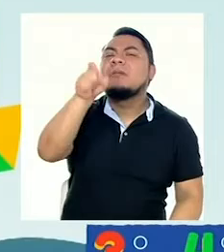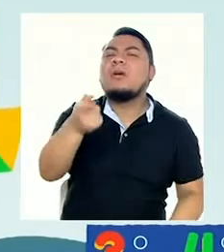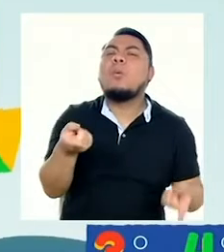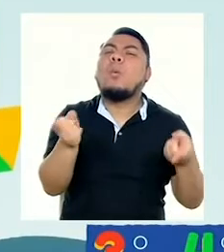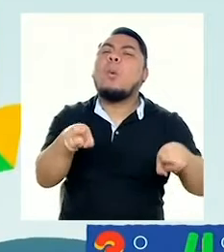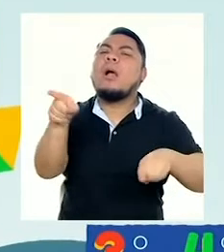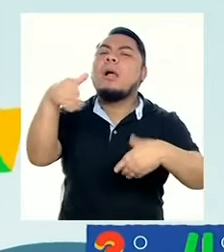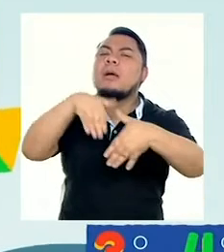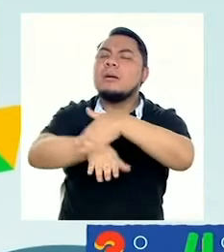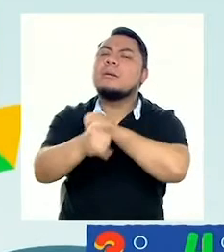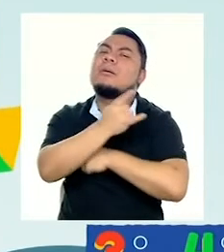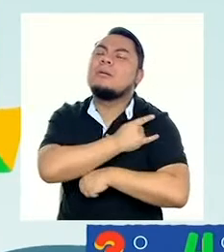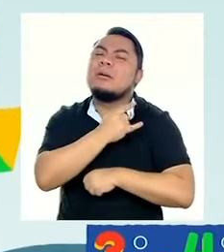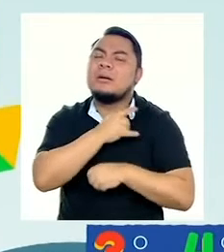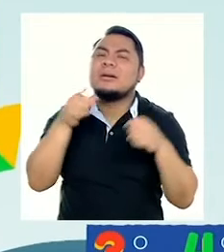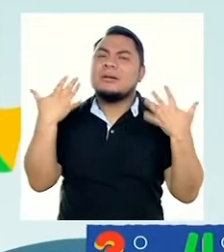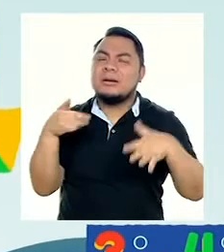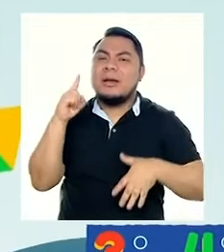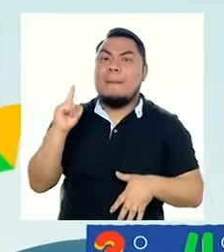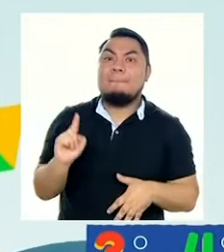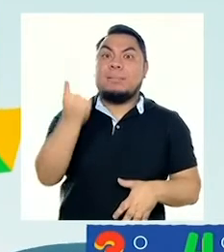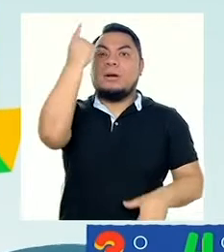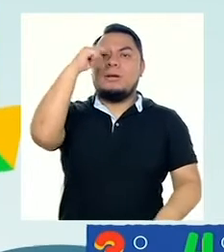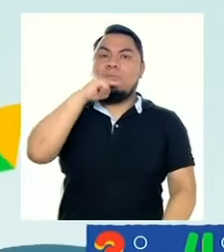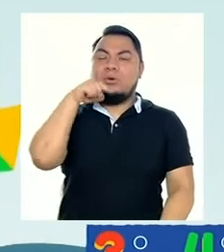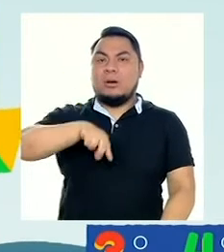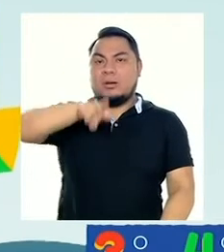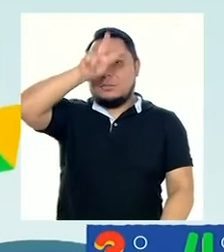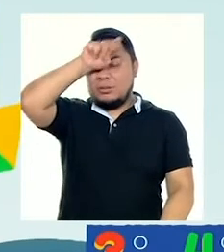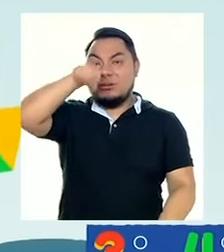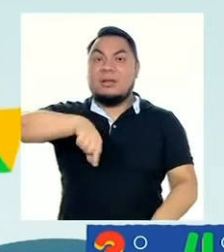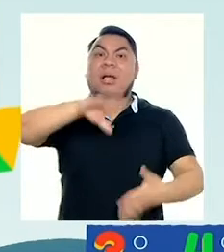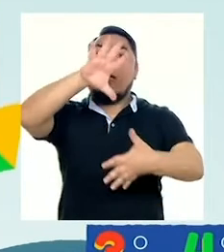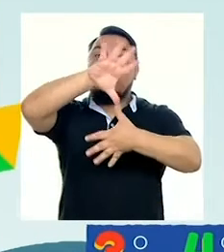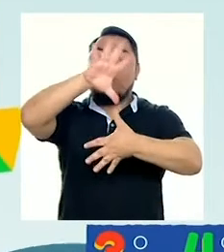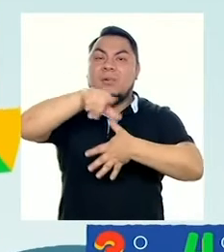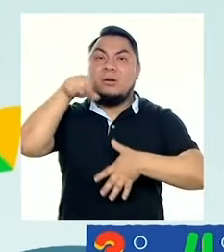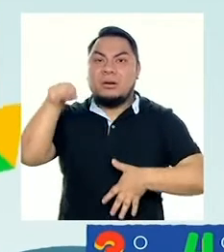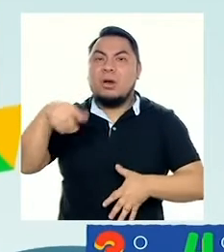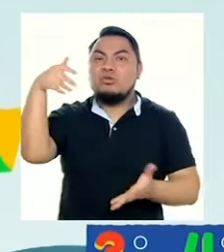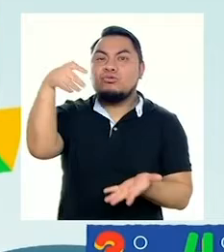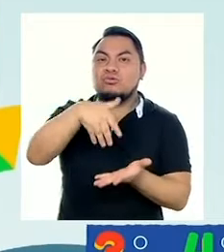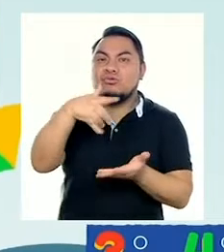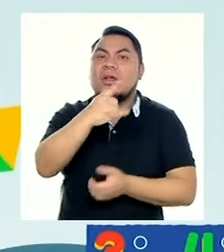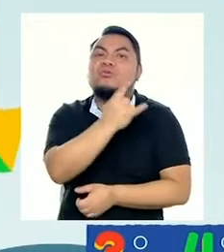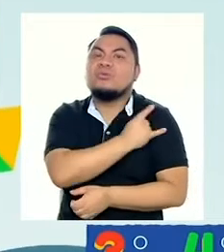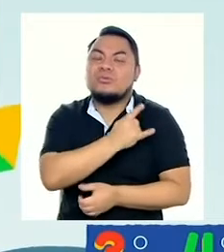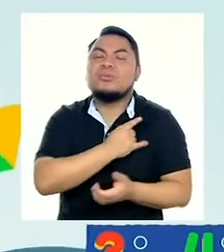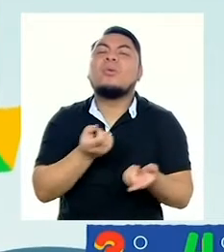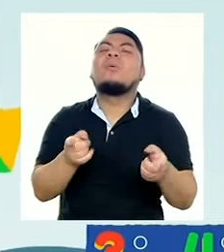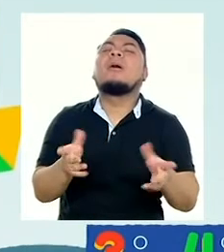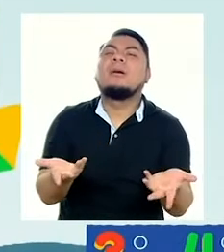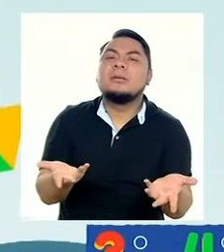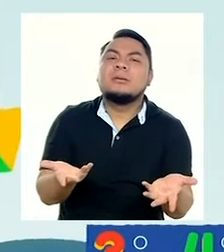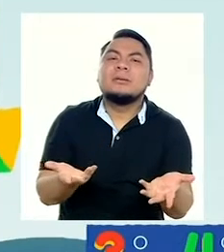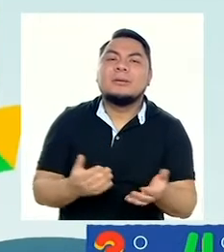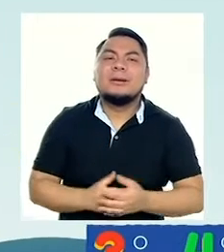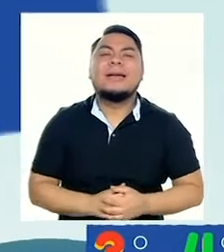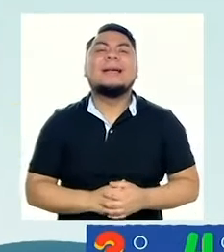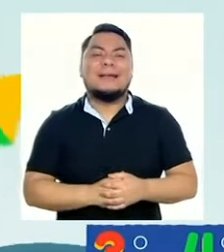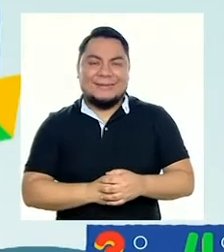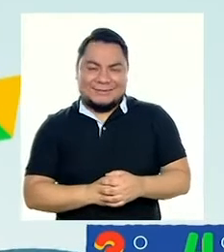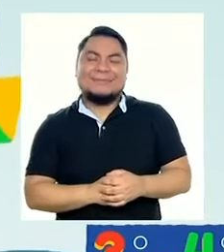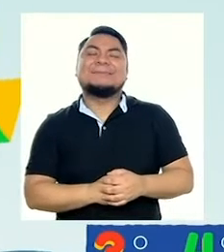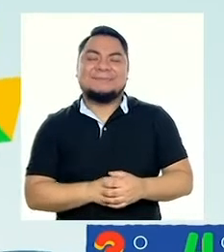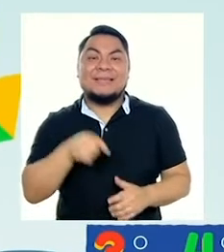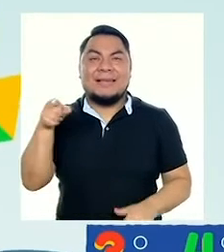la universidad y se convirtió en la primera mujer del Perú y América del Sur en estudiar en la universidad? Así